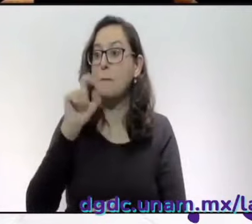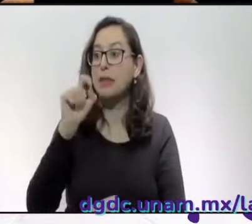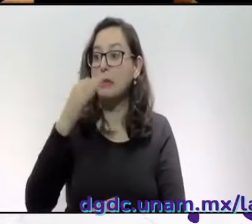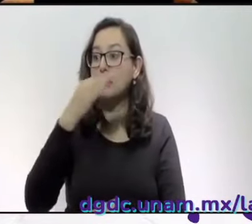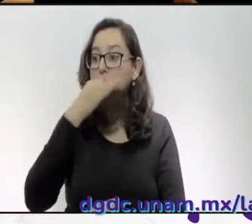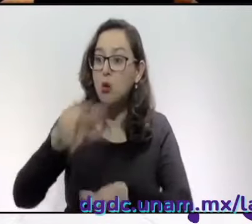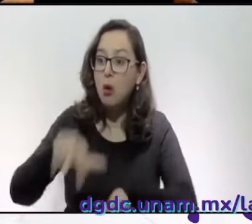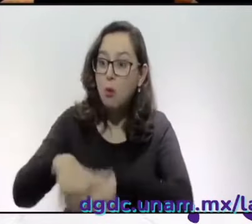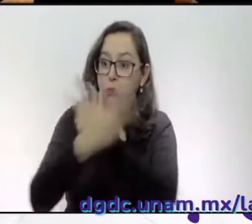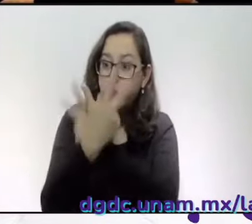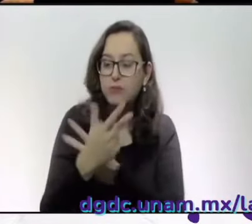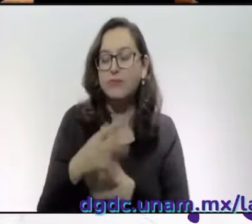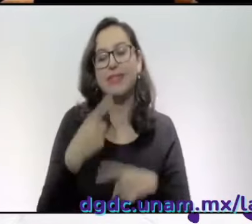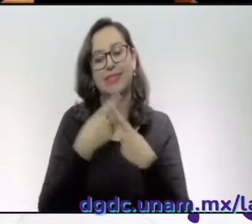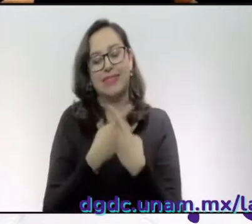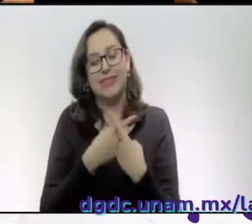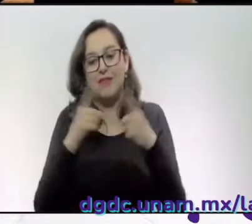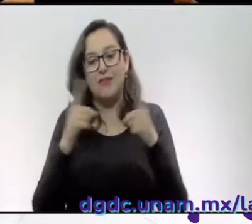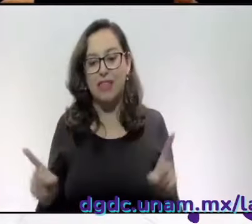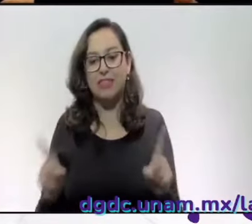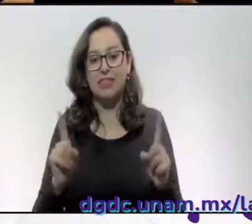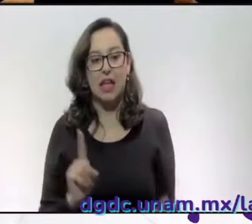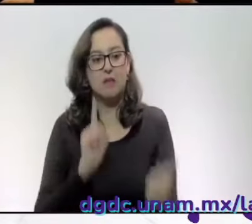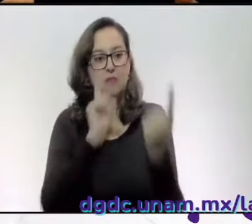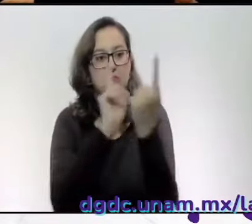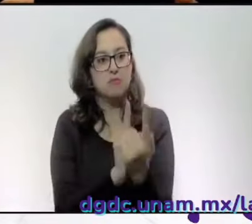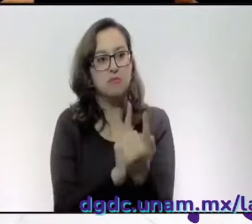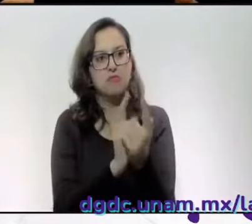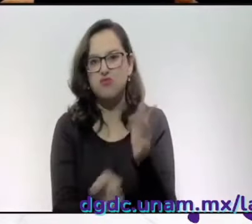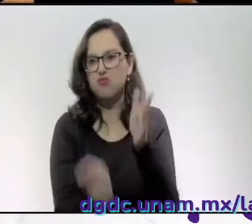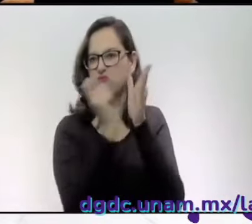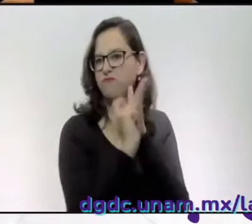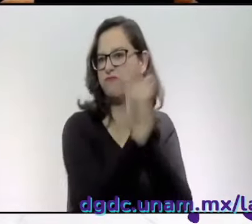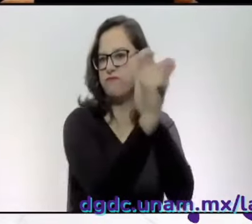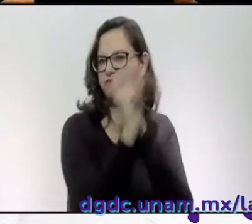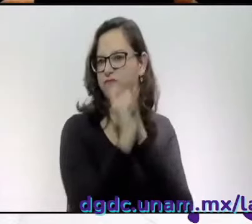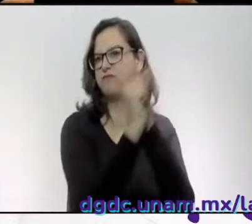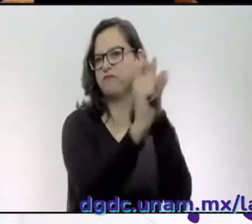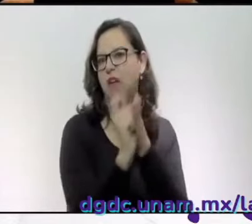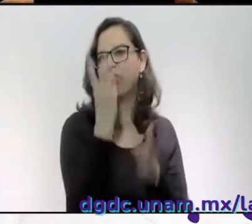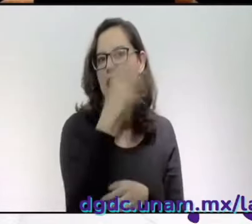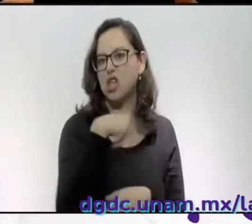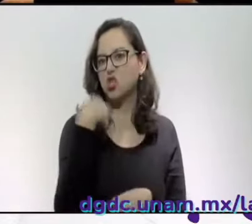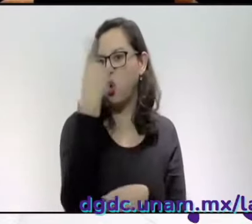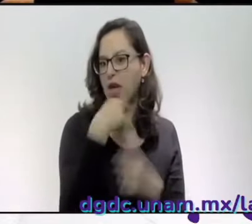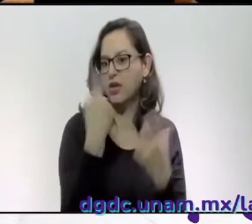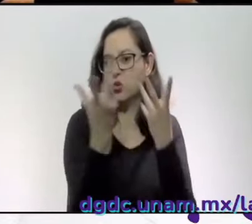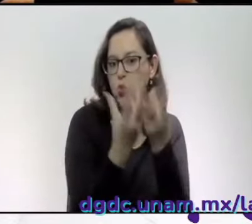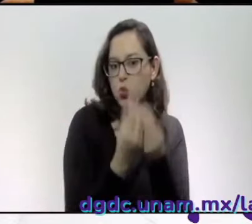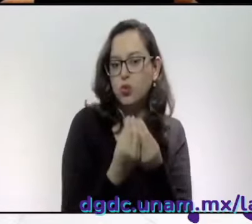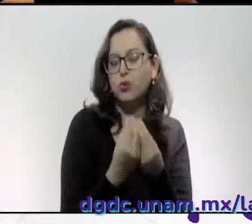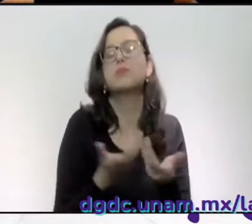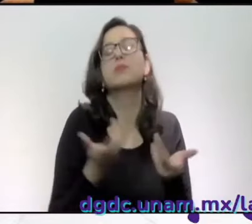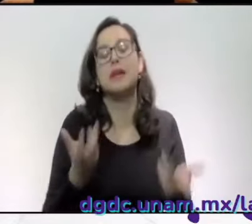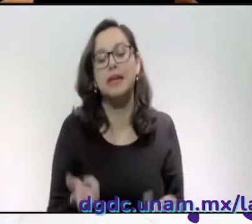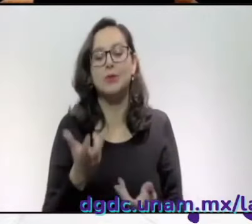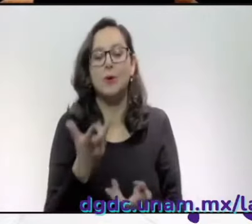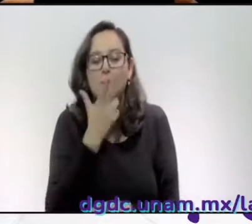pantalla que estar con el mismo estudiante 3 horas frente al pizarrón resolviendo un problema. Creo que la interacción es mucho más